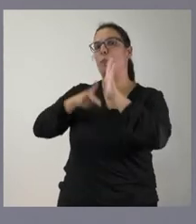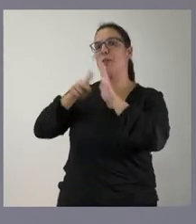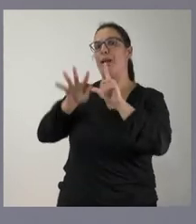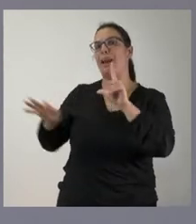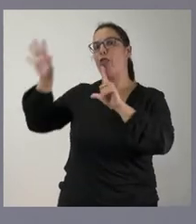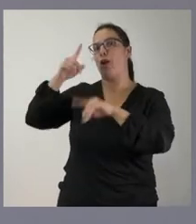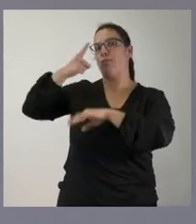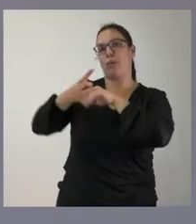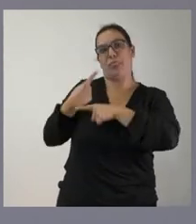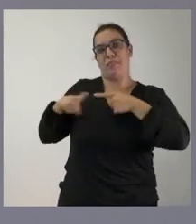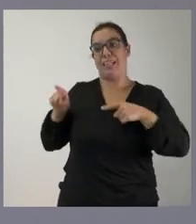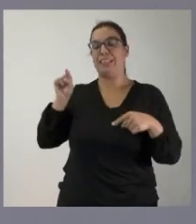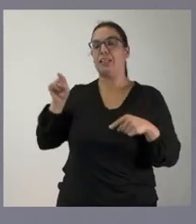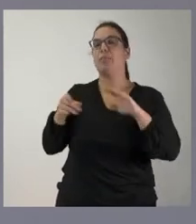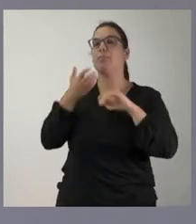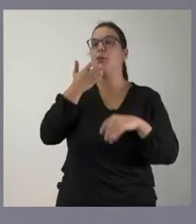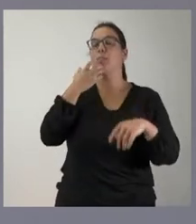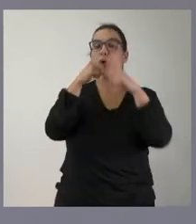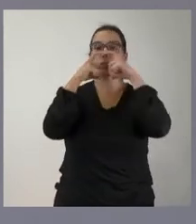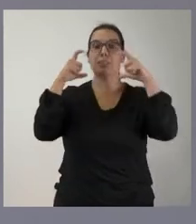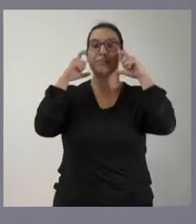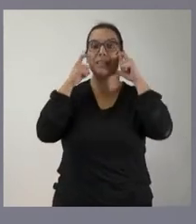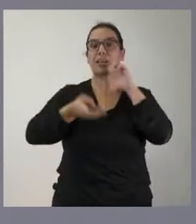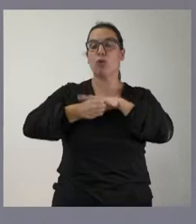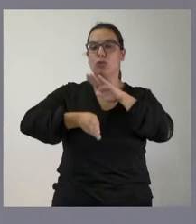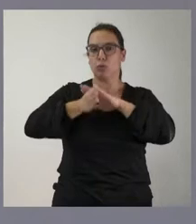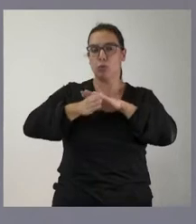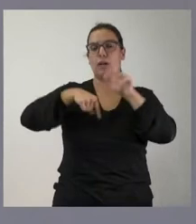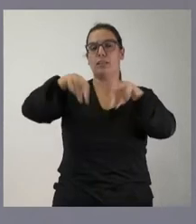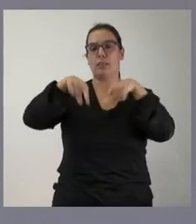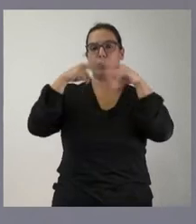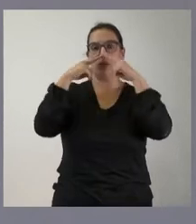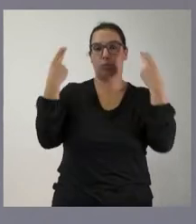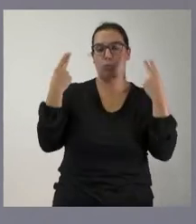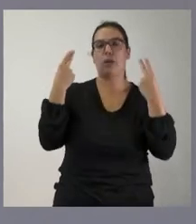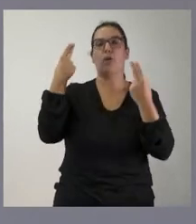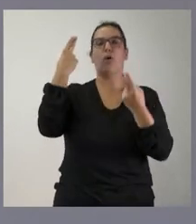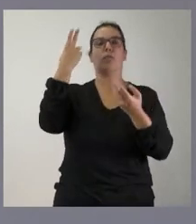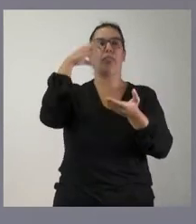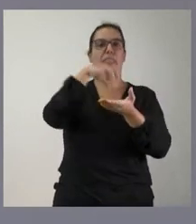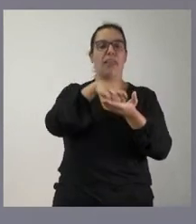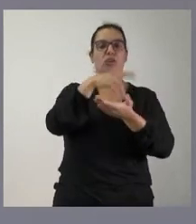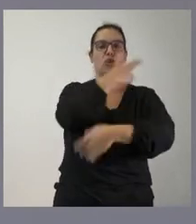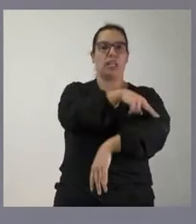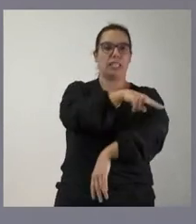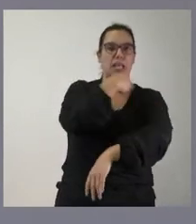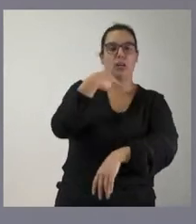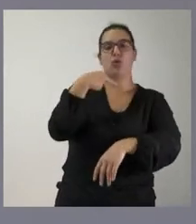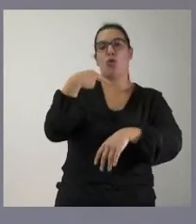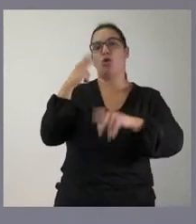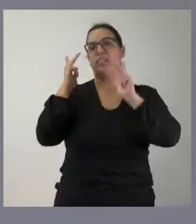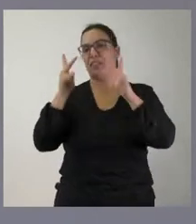obligación del uso de la mascarilla del transporte público o centros sanitarios y sos sanitarios para trabajadores y visitantes